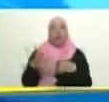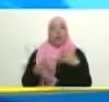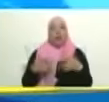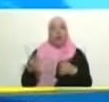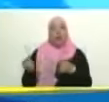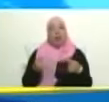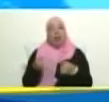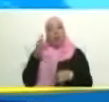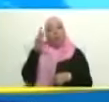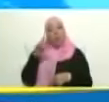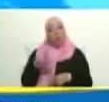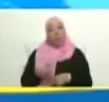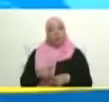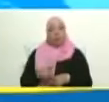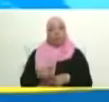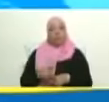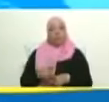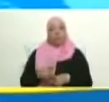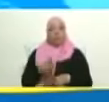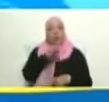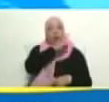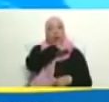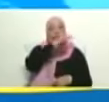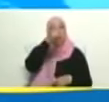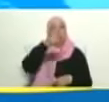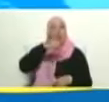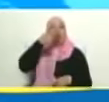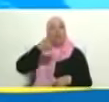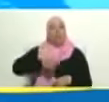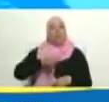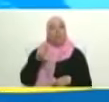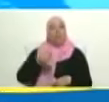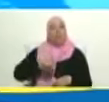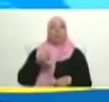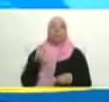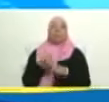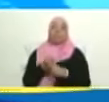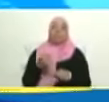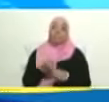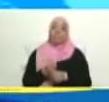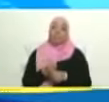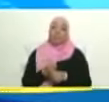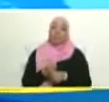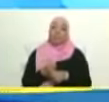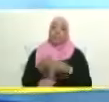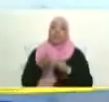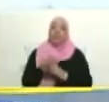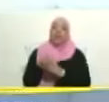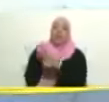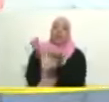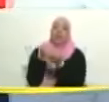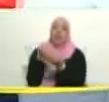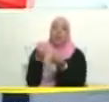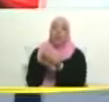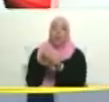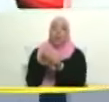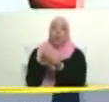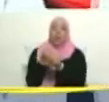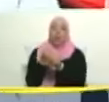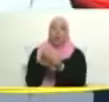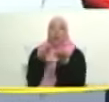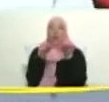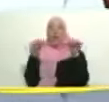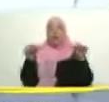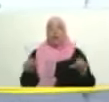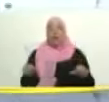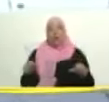diarias. Jefes policiales, jefas policiales, líderes, lideresas del sistema